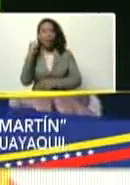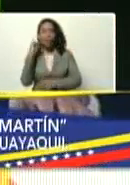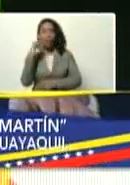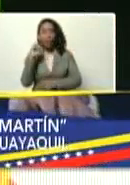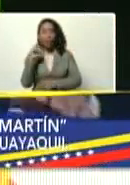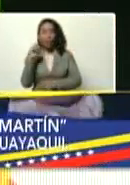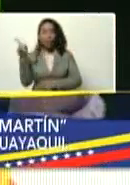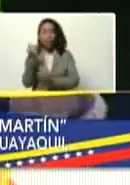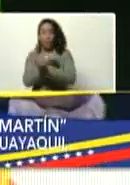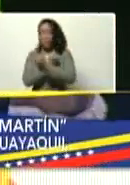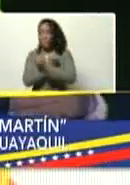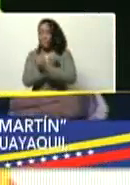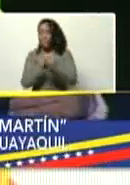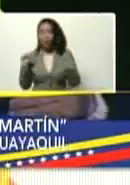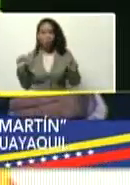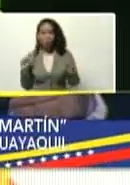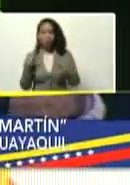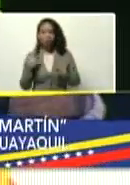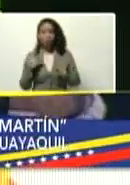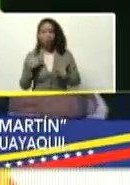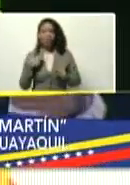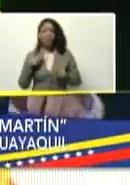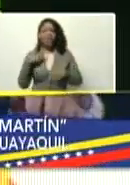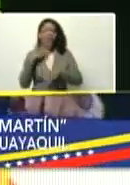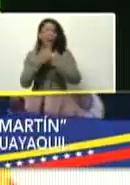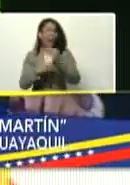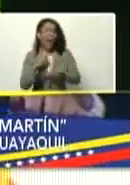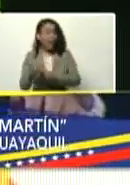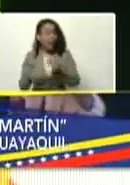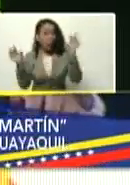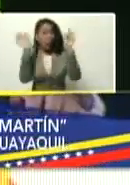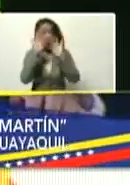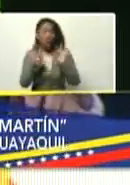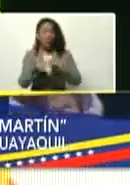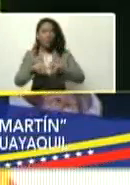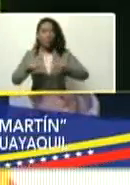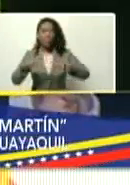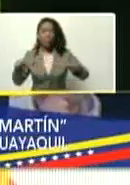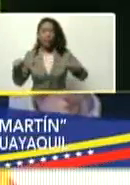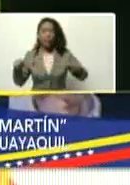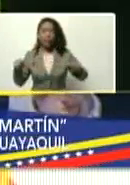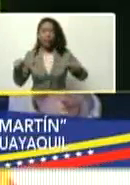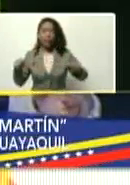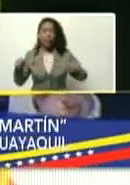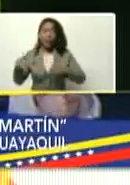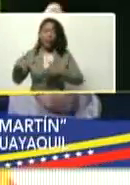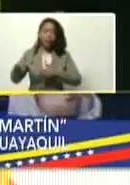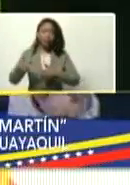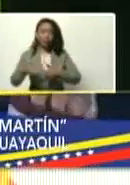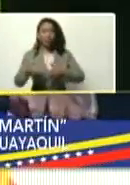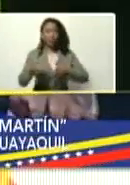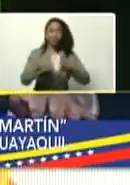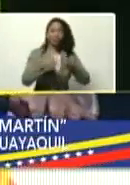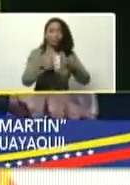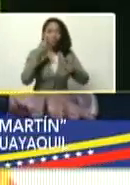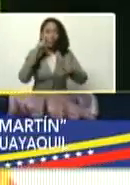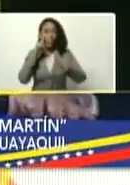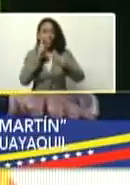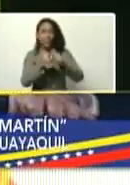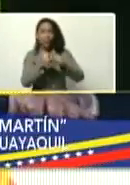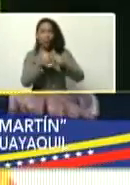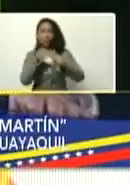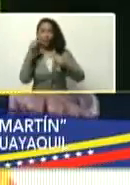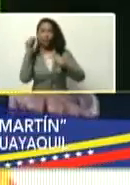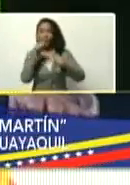imposible. Entonces tuvo que optar por la vía terrestre, y en la vía terrestre se topó con